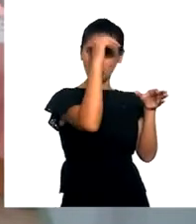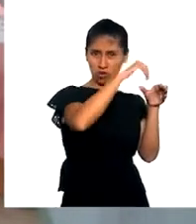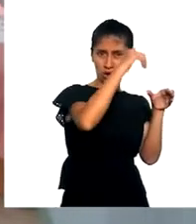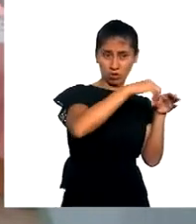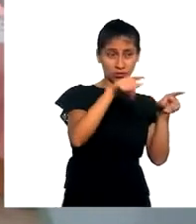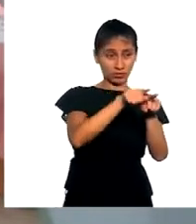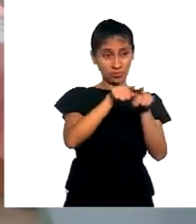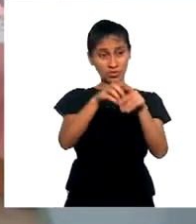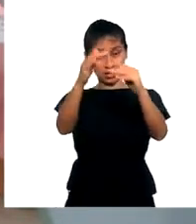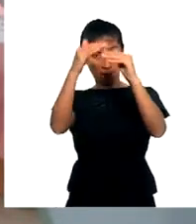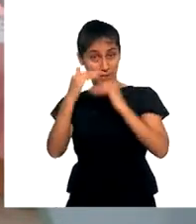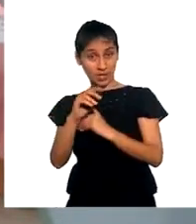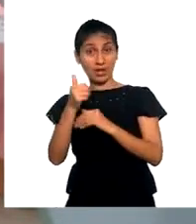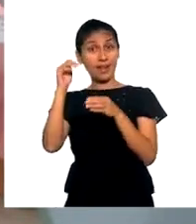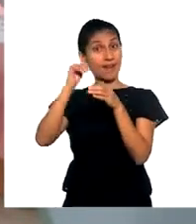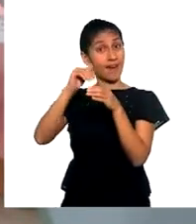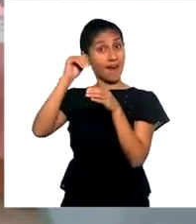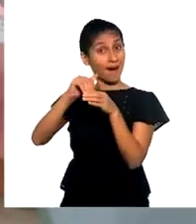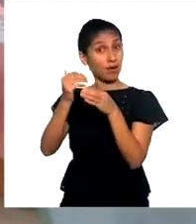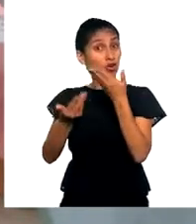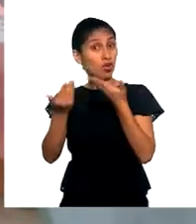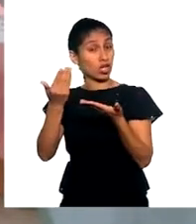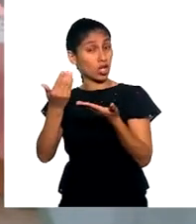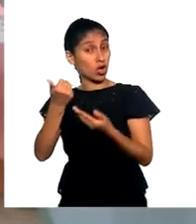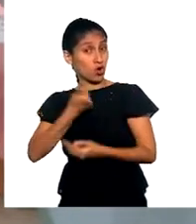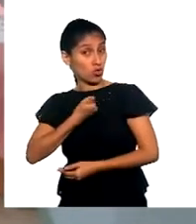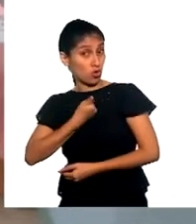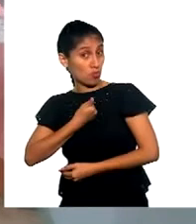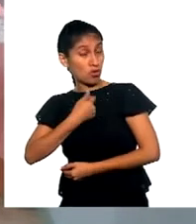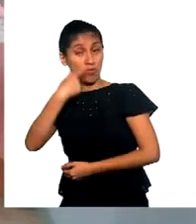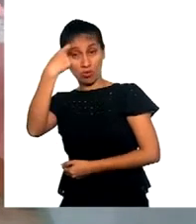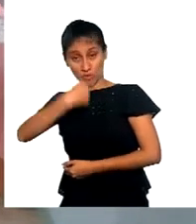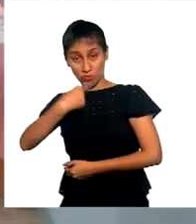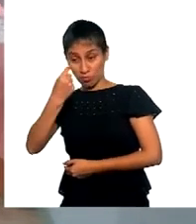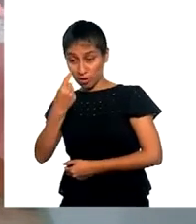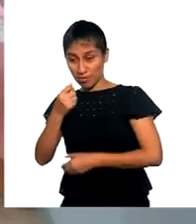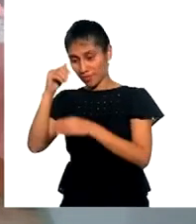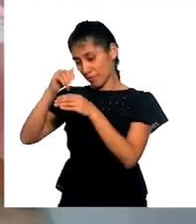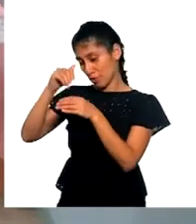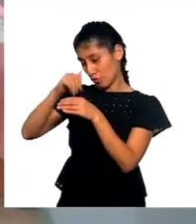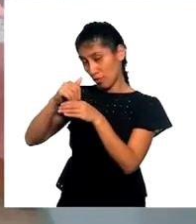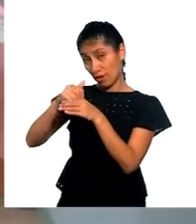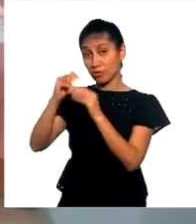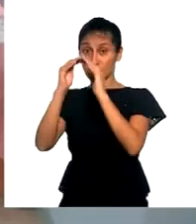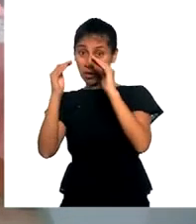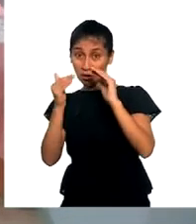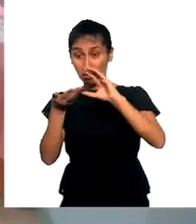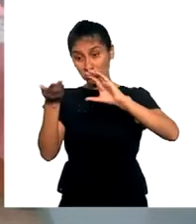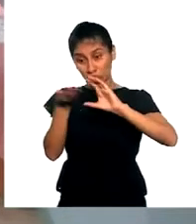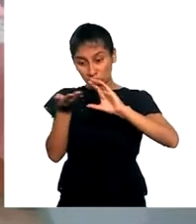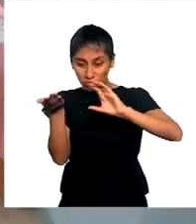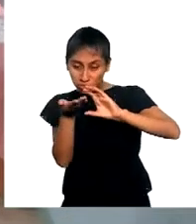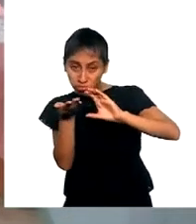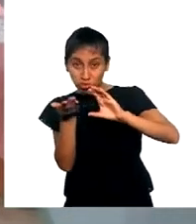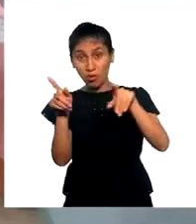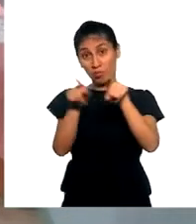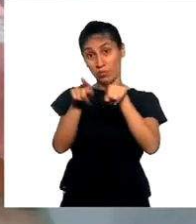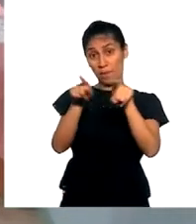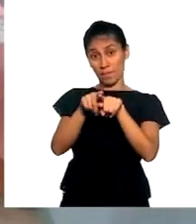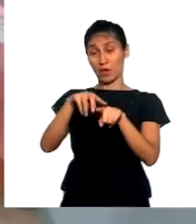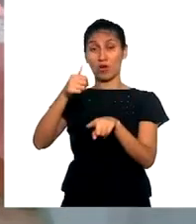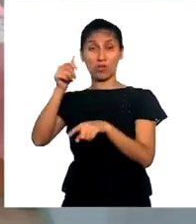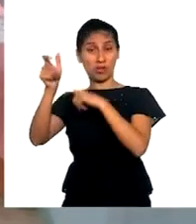el llamado ahorro informal que es aquel en el que guardamos el dinero en casa o el que se realiza en entidades no autorizadas por la superintendencia